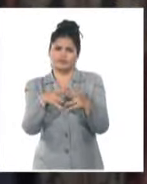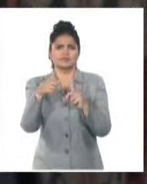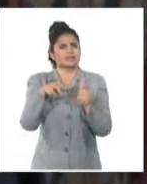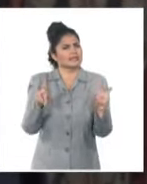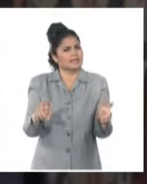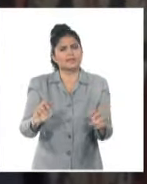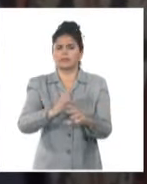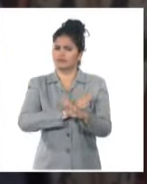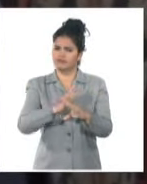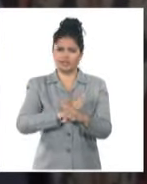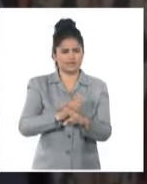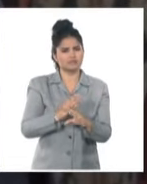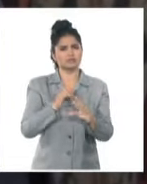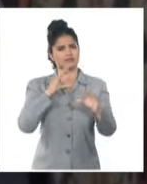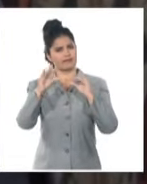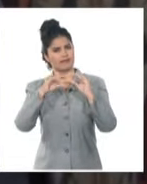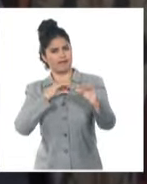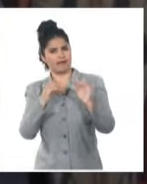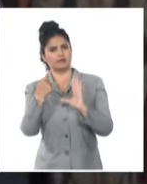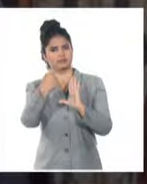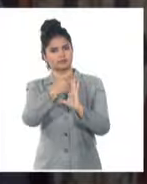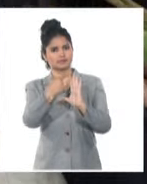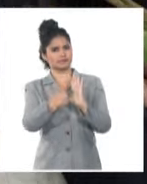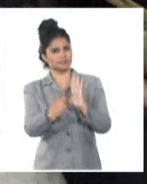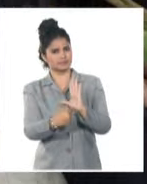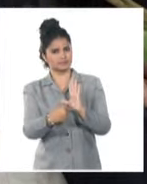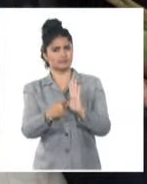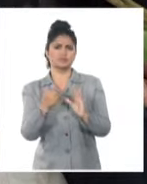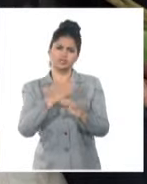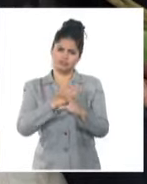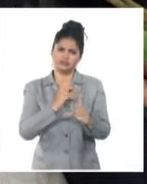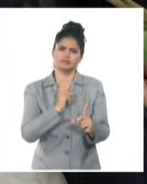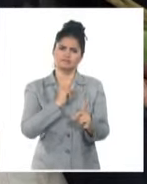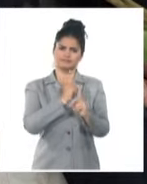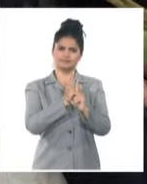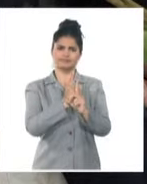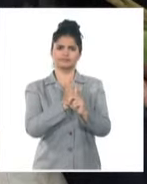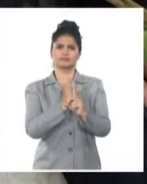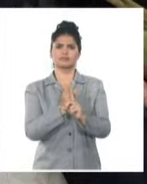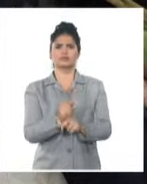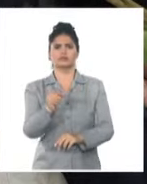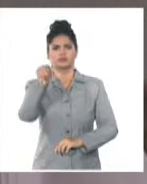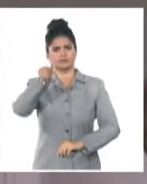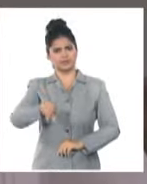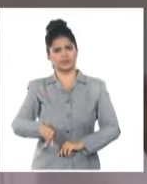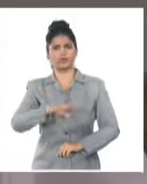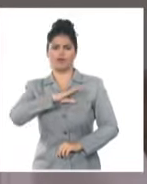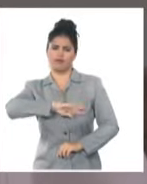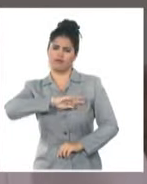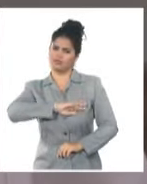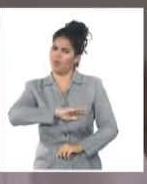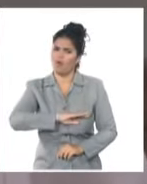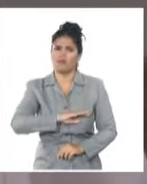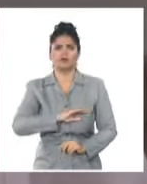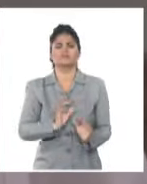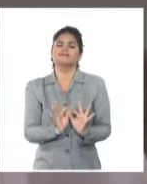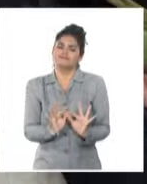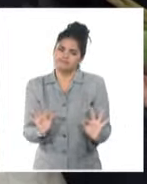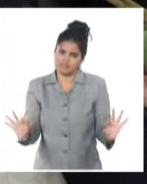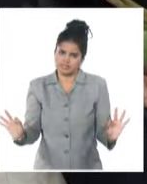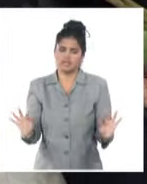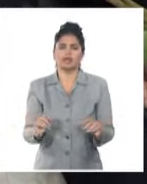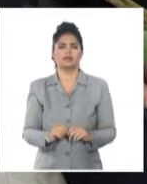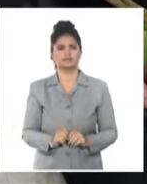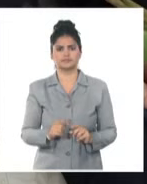hermandad. Con el canciller también tuvimos varios encuentros, una persona con la que tuvimos interesantes conversaciones. Son emociones